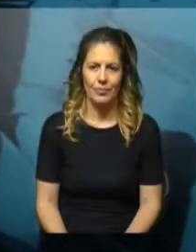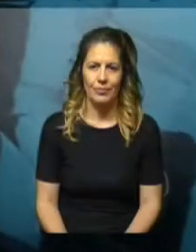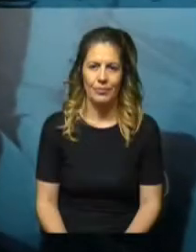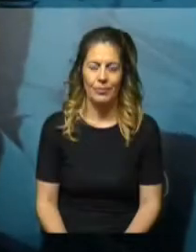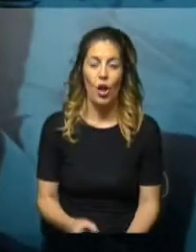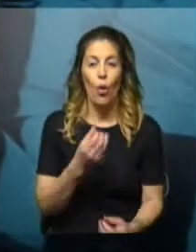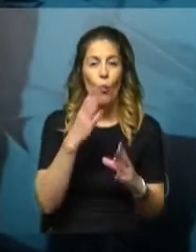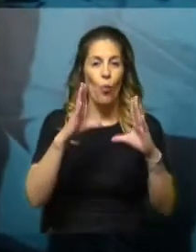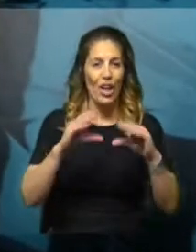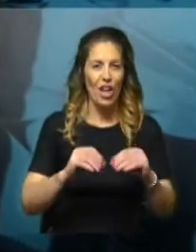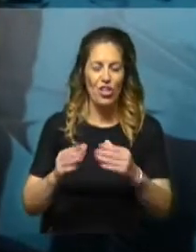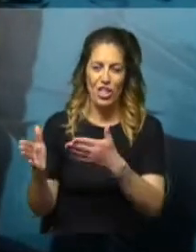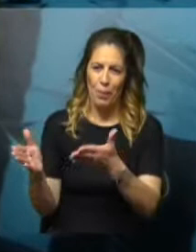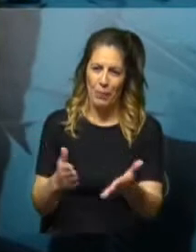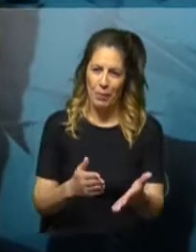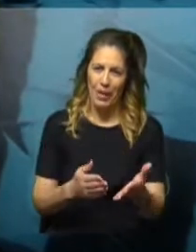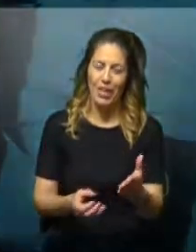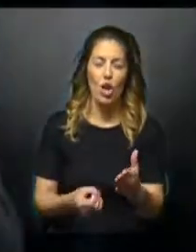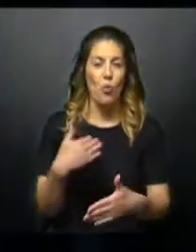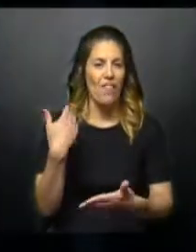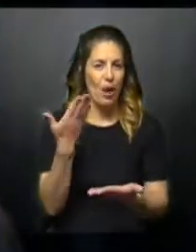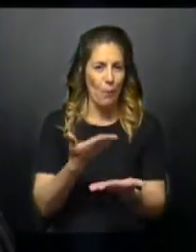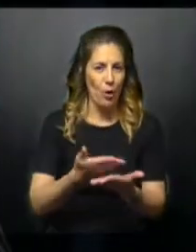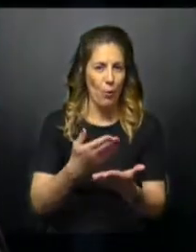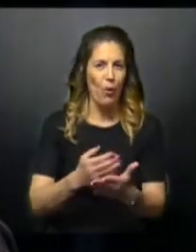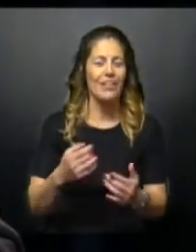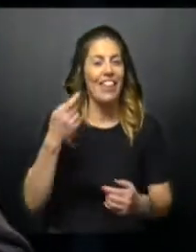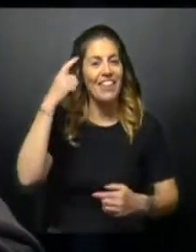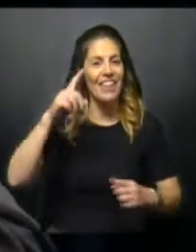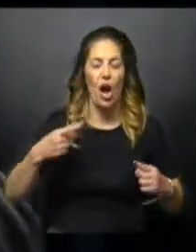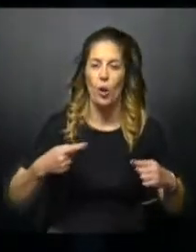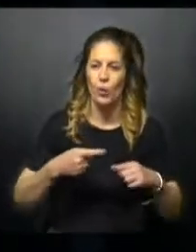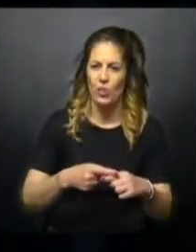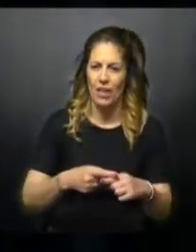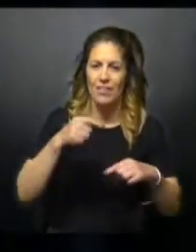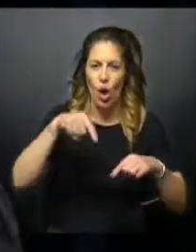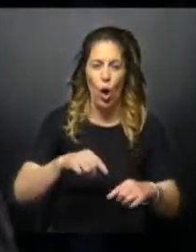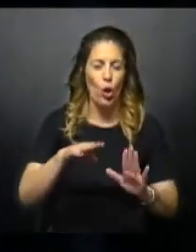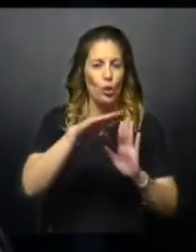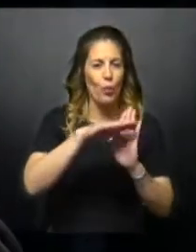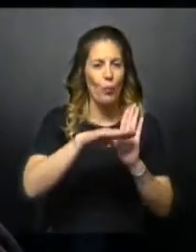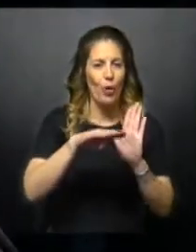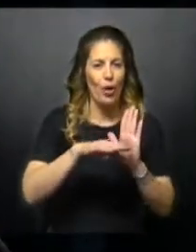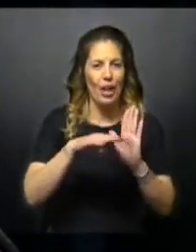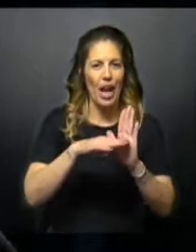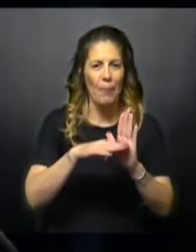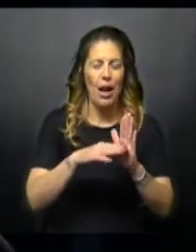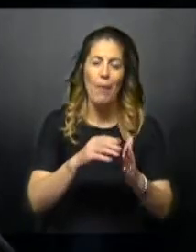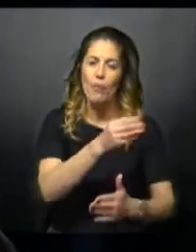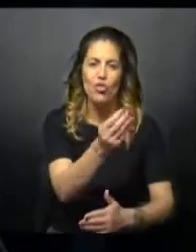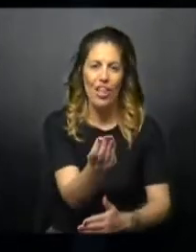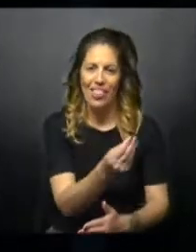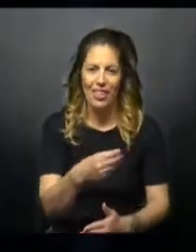Buenas noches Bienvenidos a una nueva propuesta de ideas cruzadas hoy va a ser un programa en el que vamos a dibujar